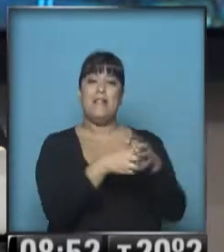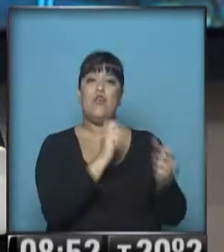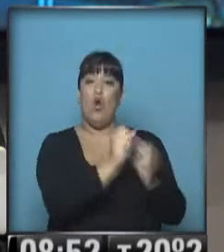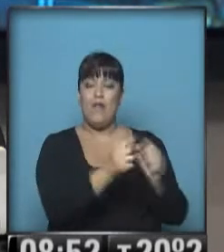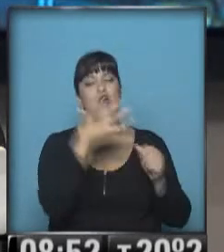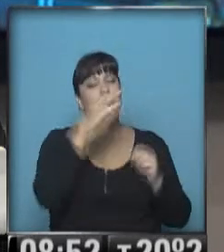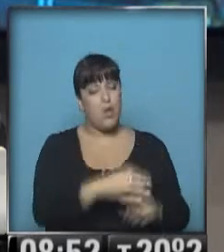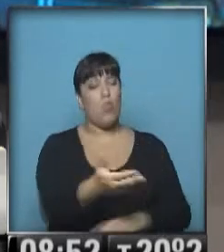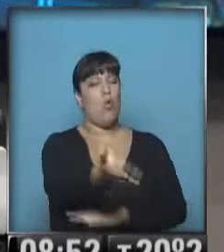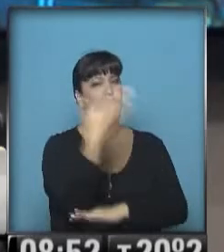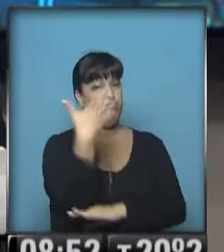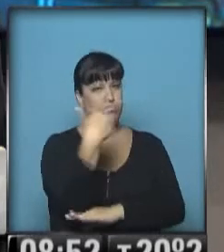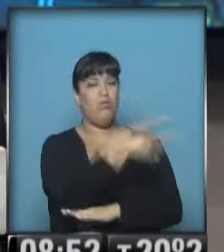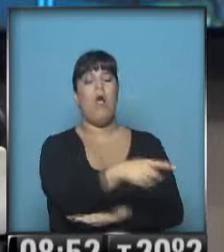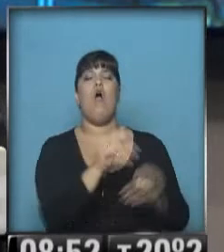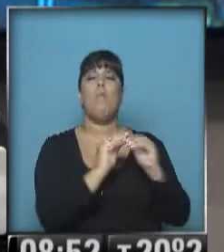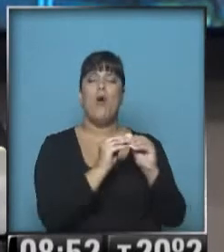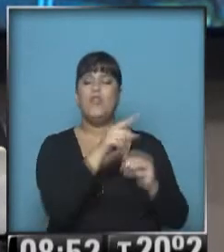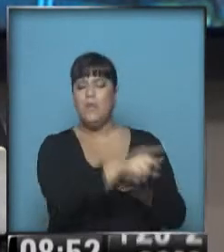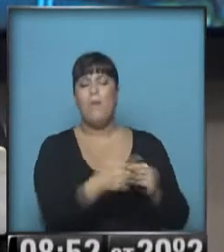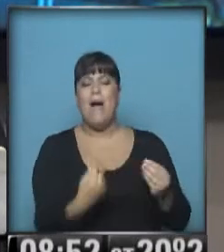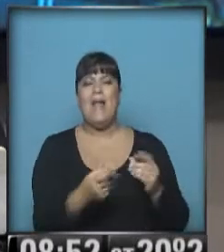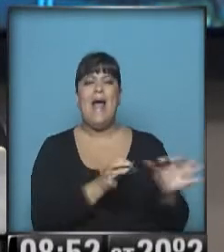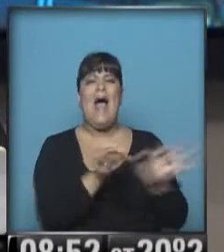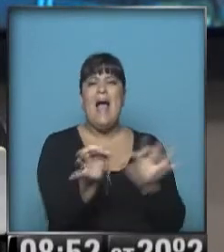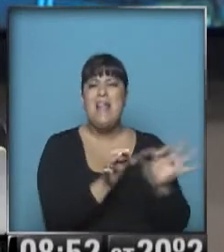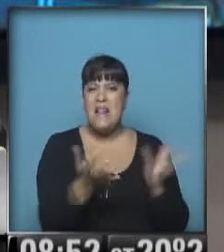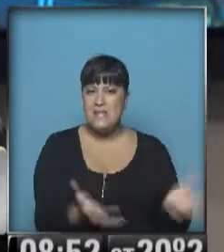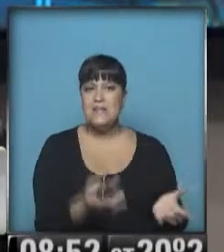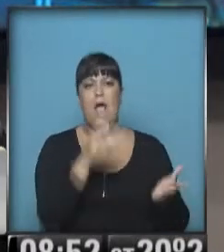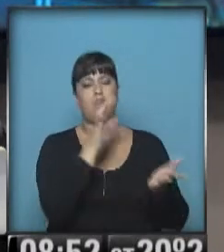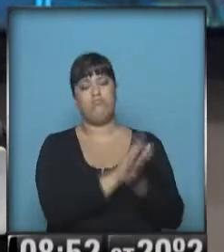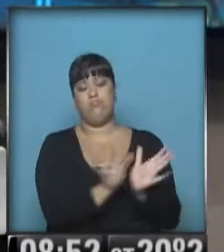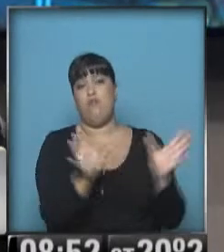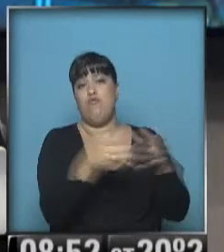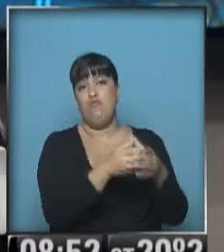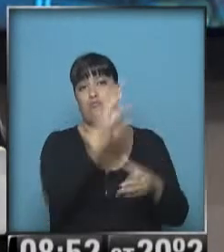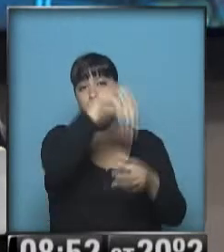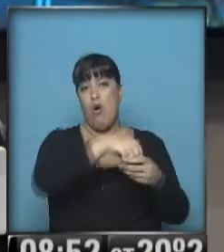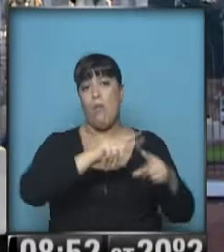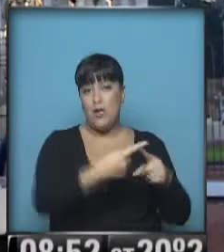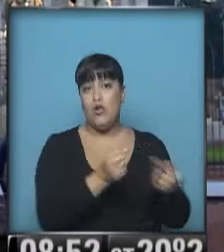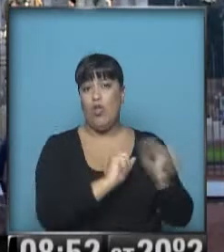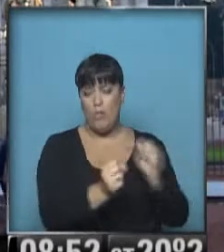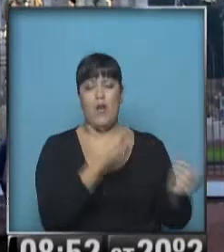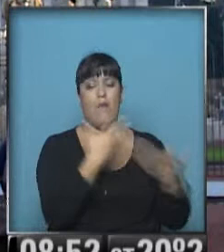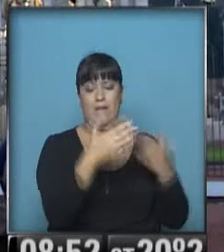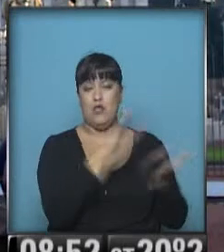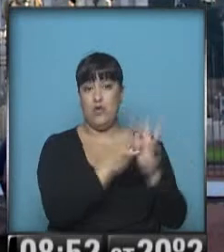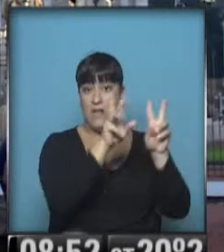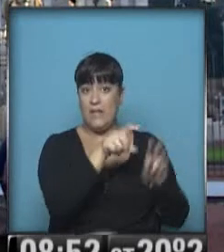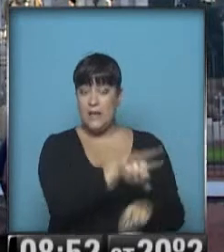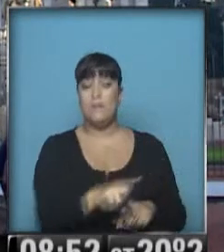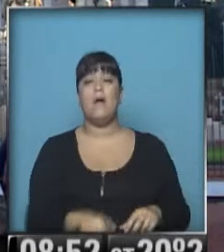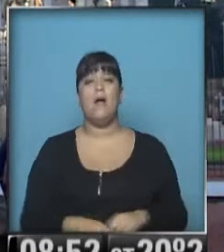siendo de motivo de análisis entre los dirigentes de este partido político el partido obrero tiene su